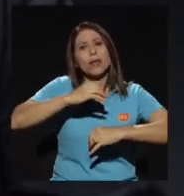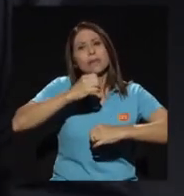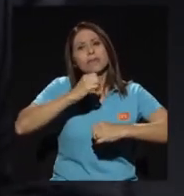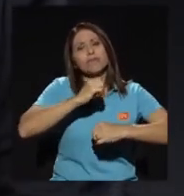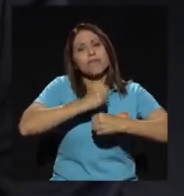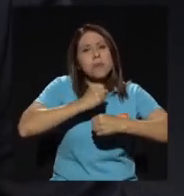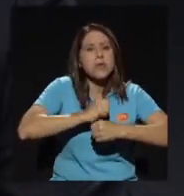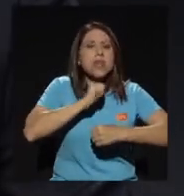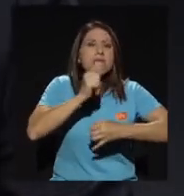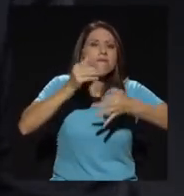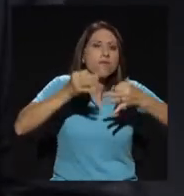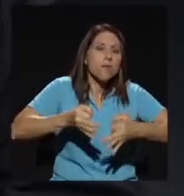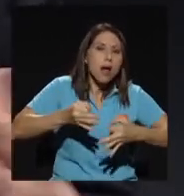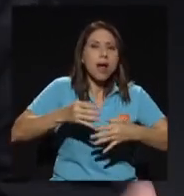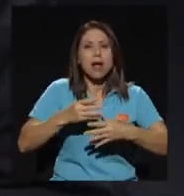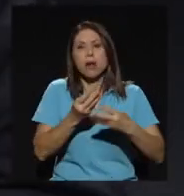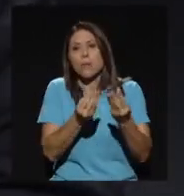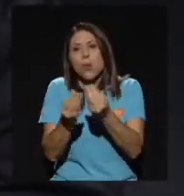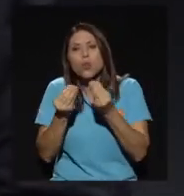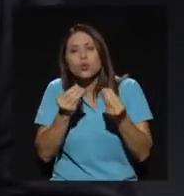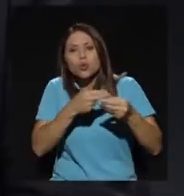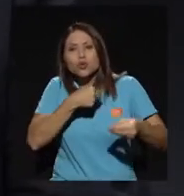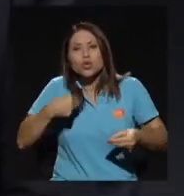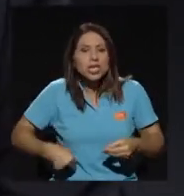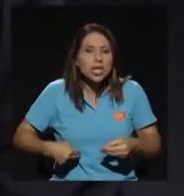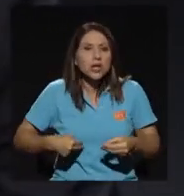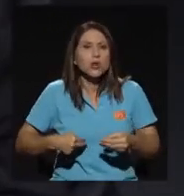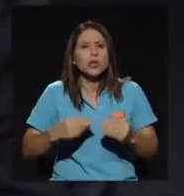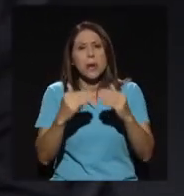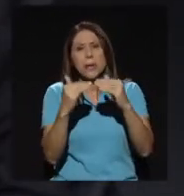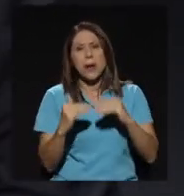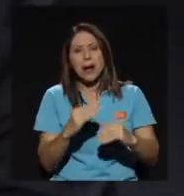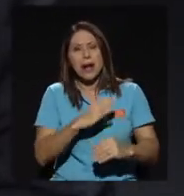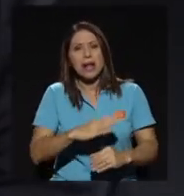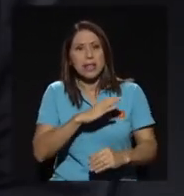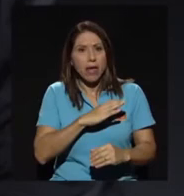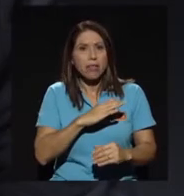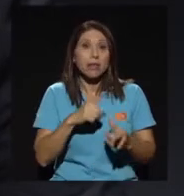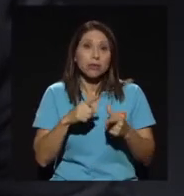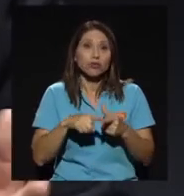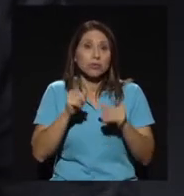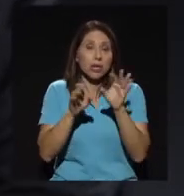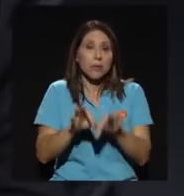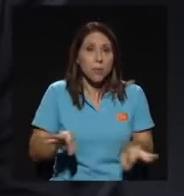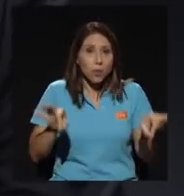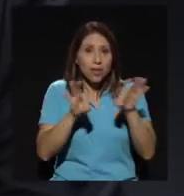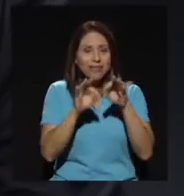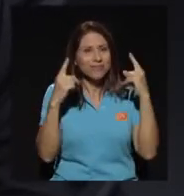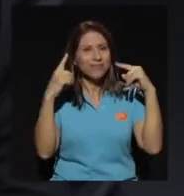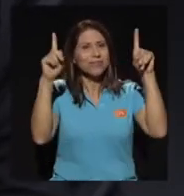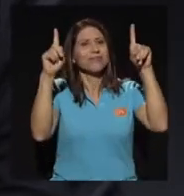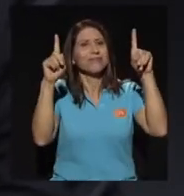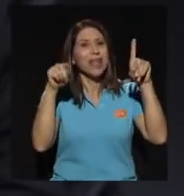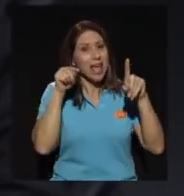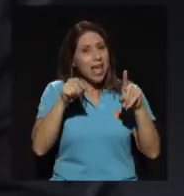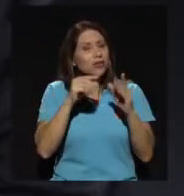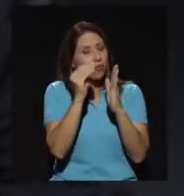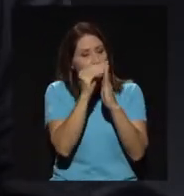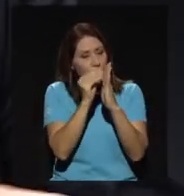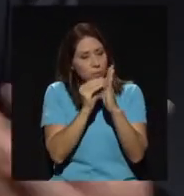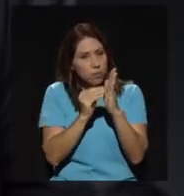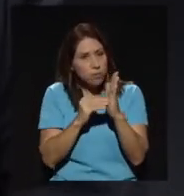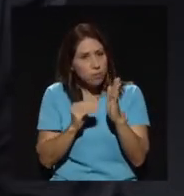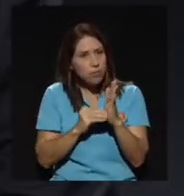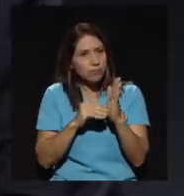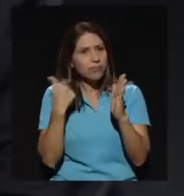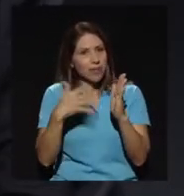chinos de baja calidad a serie cosa entonces era importante y lo logramos eso quedó escrito en el convenio de que se iba a hacer